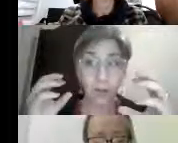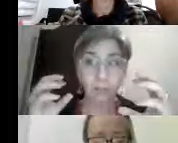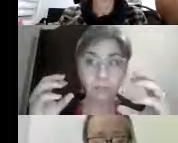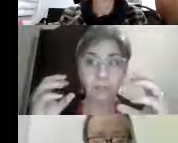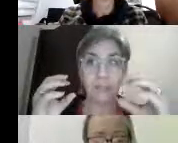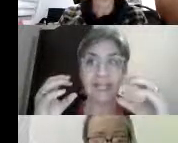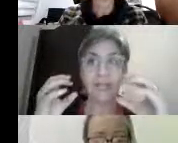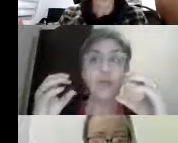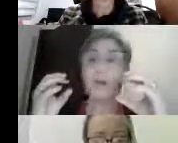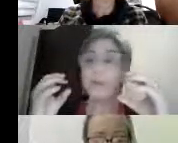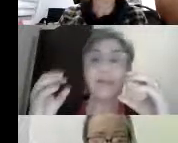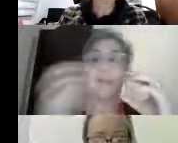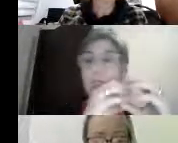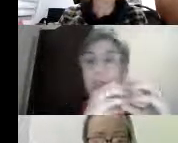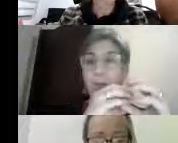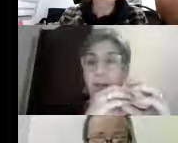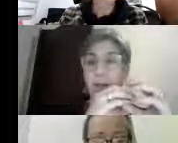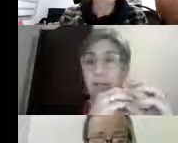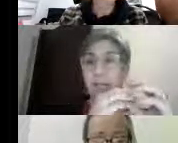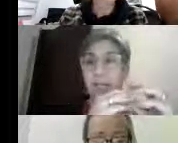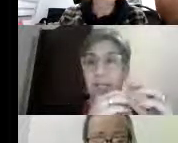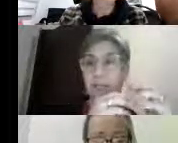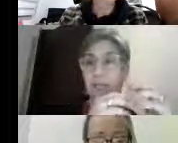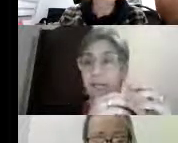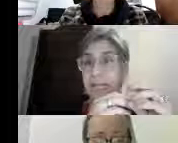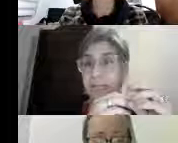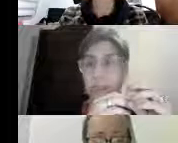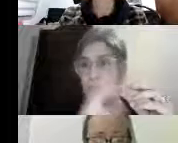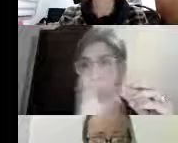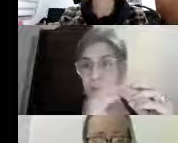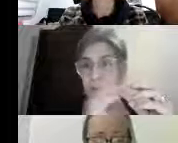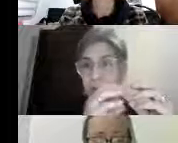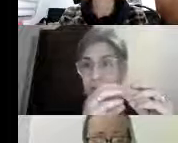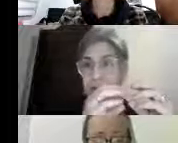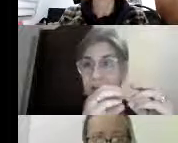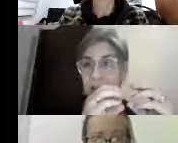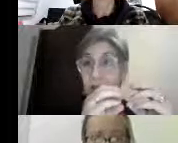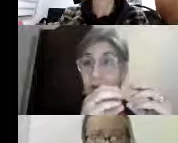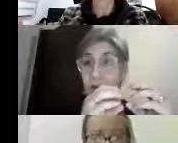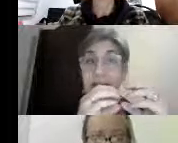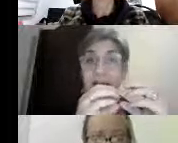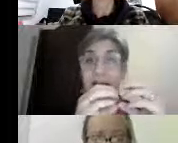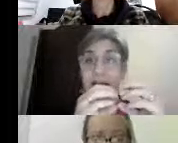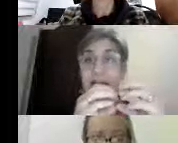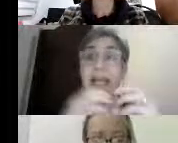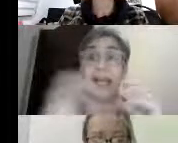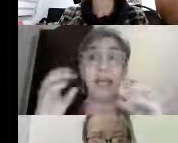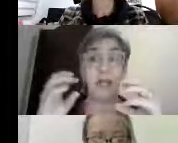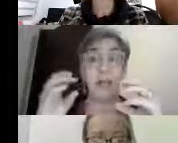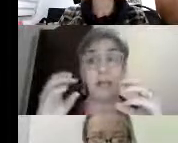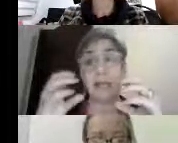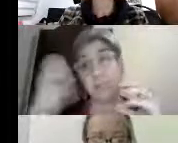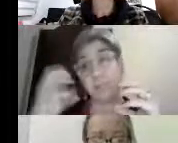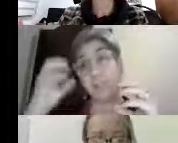tratamiento, no había transmisión al VIH negativo de la pareja, varón o mujer, no importaba, ¿no? Y en las